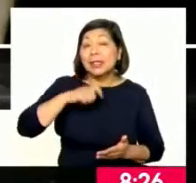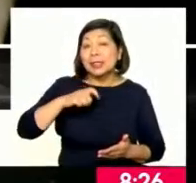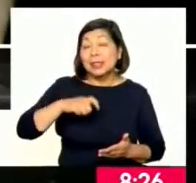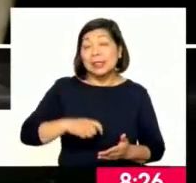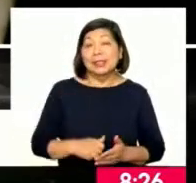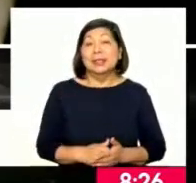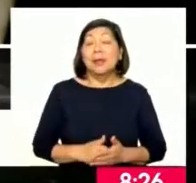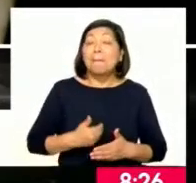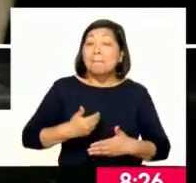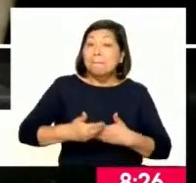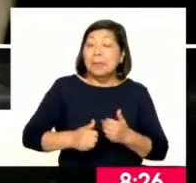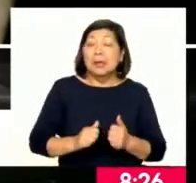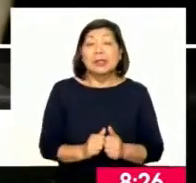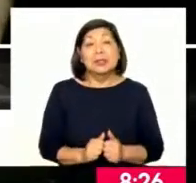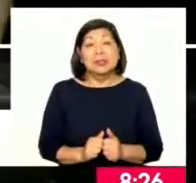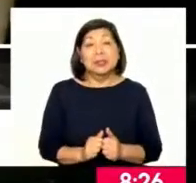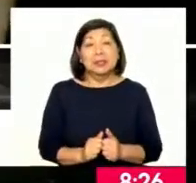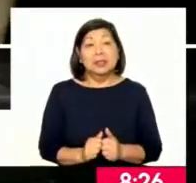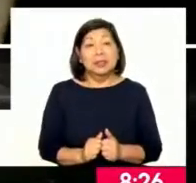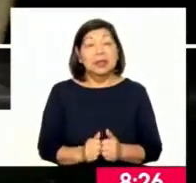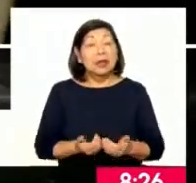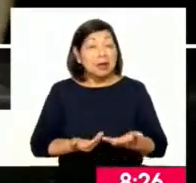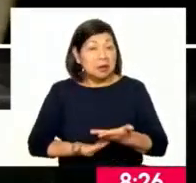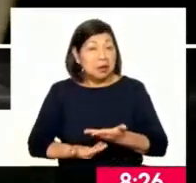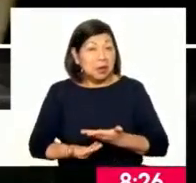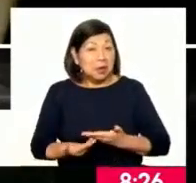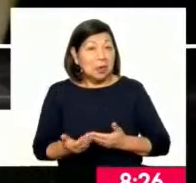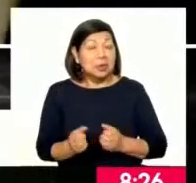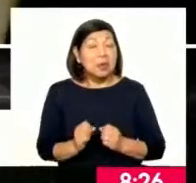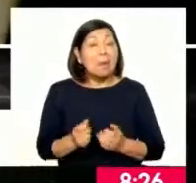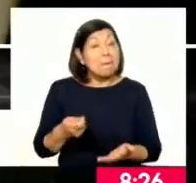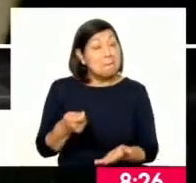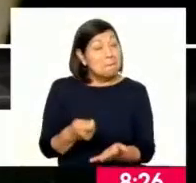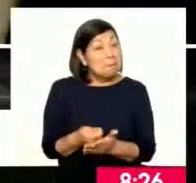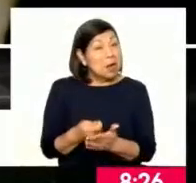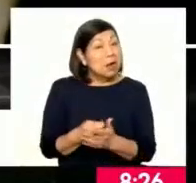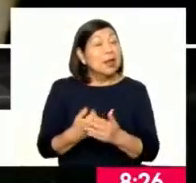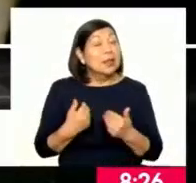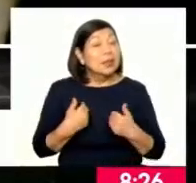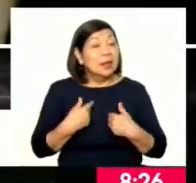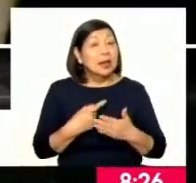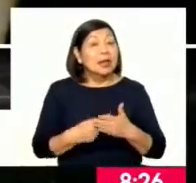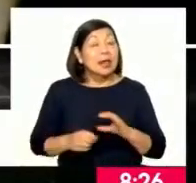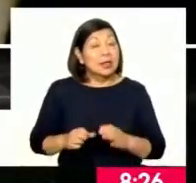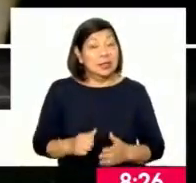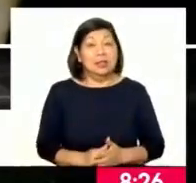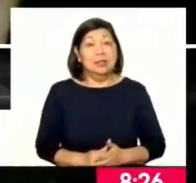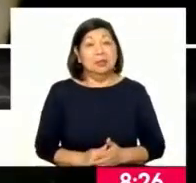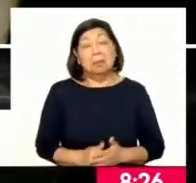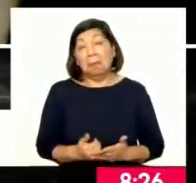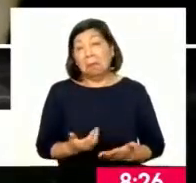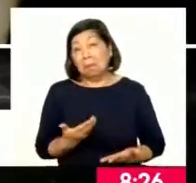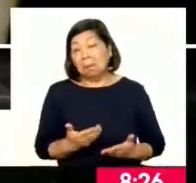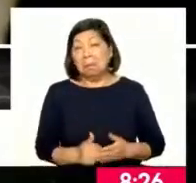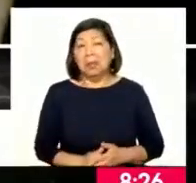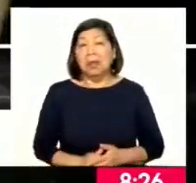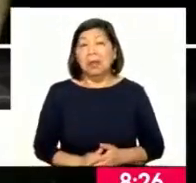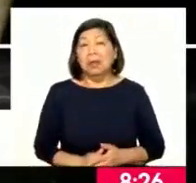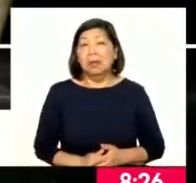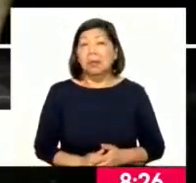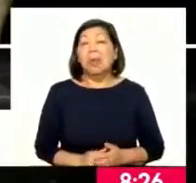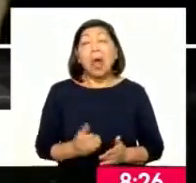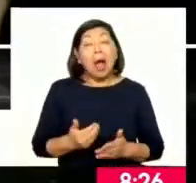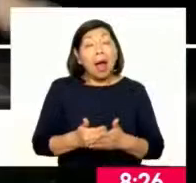estos procesos, estas negociaciones y estos procesos de compensación tengan que realizarse, digamos, en